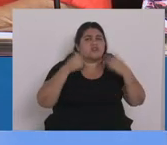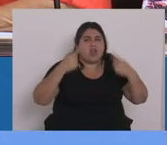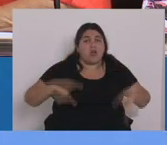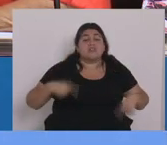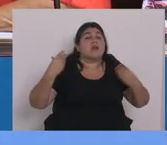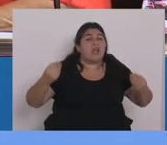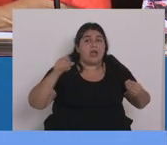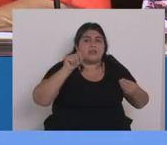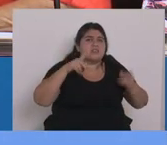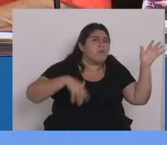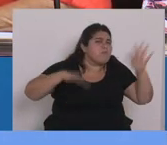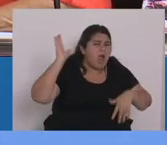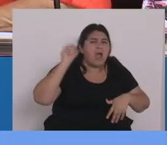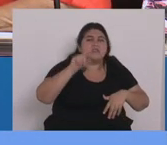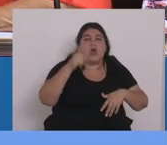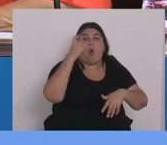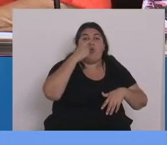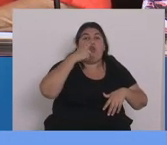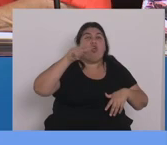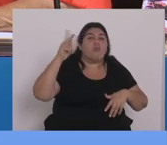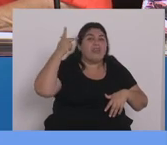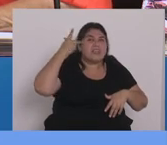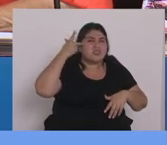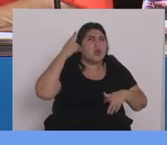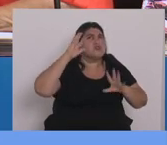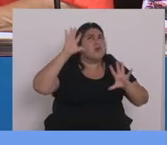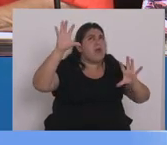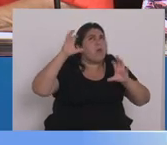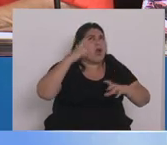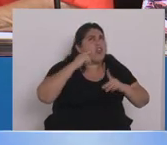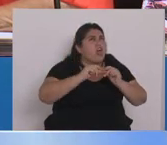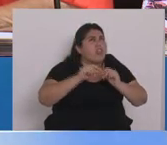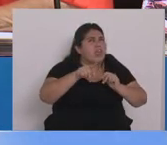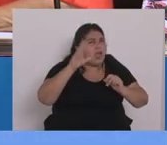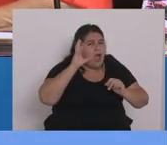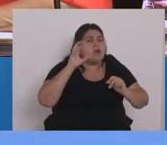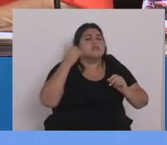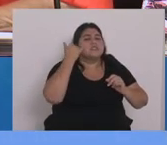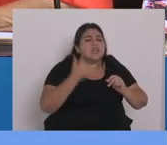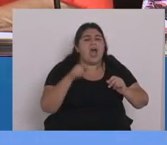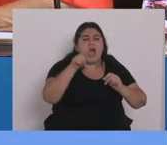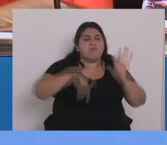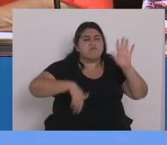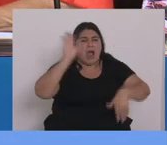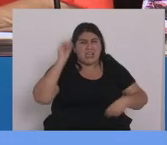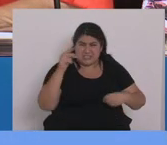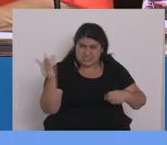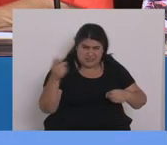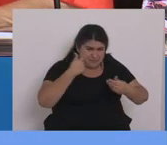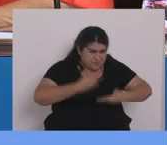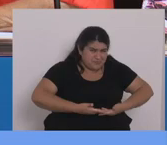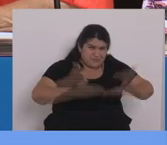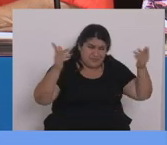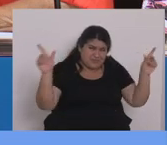llegue ese nefasto junio de 2018, donde nos presentaran a través de todos los medios de comunicación